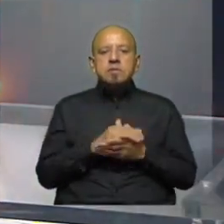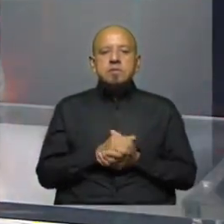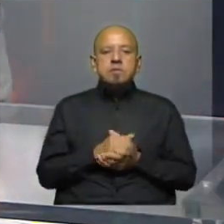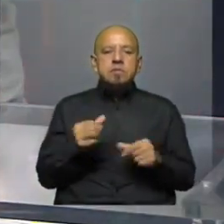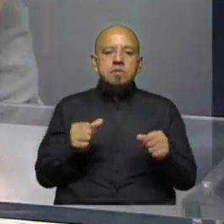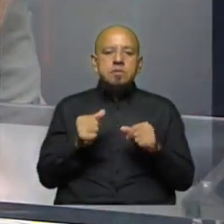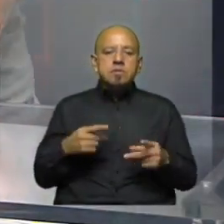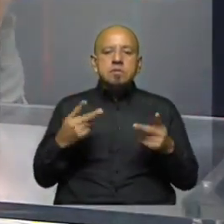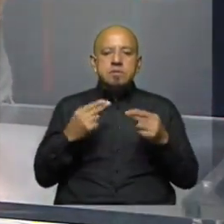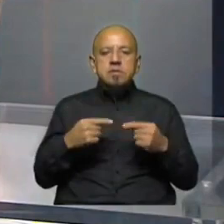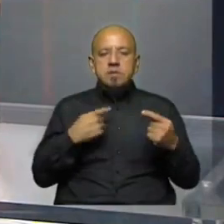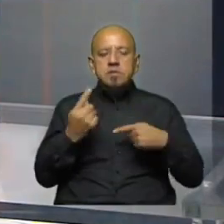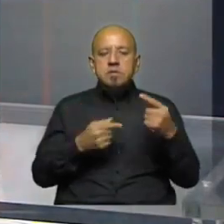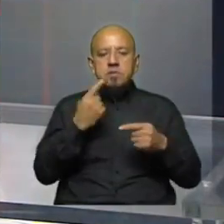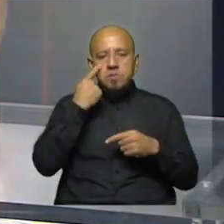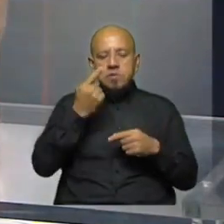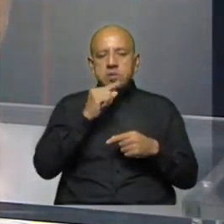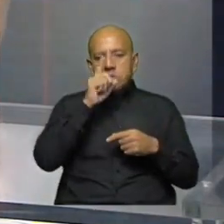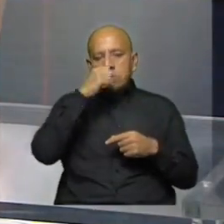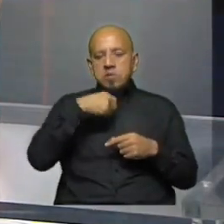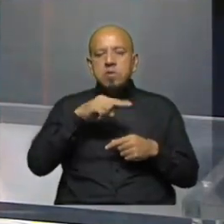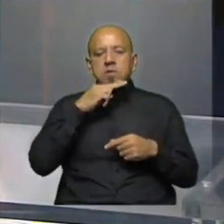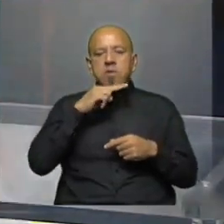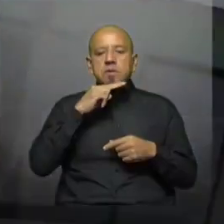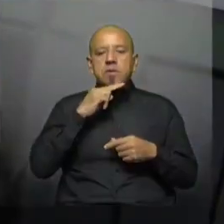tanda, ¿no? Y ya seguimos con más Mira Montevideo de viernes.